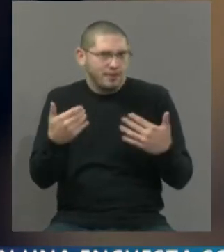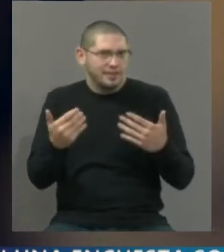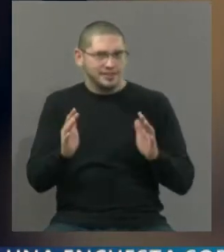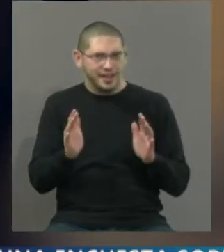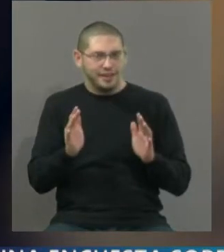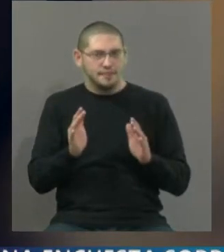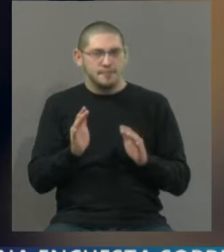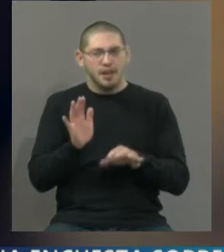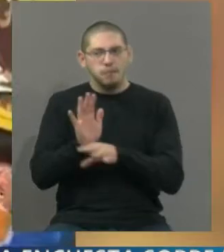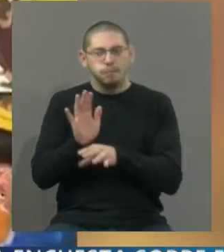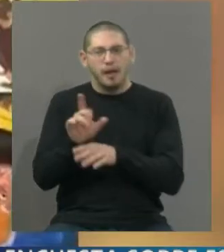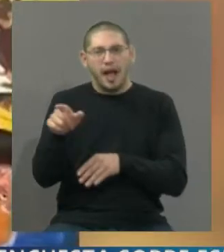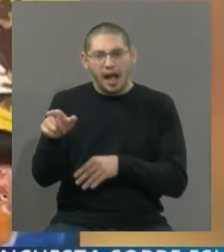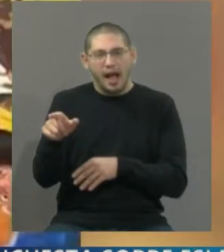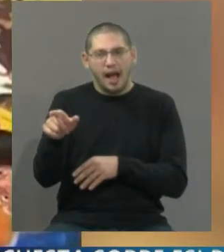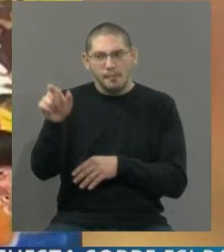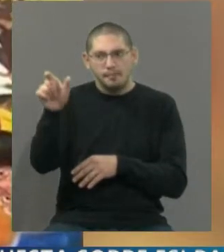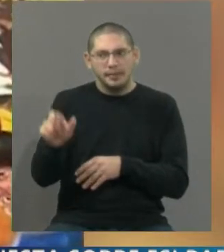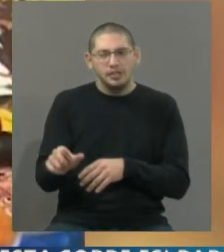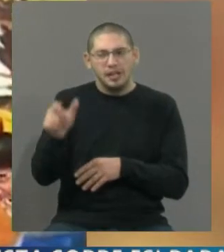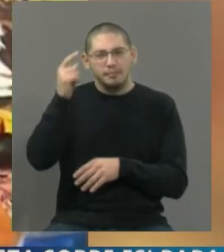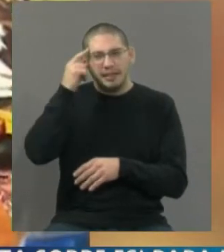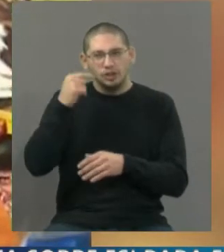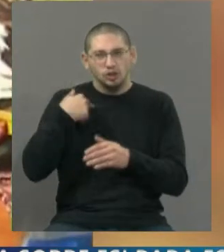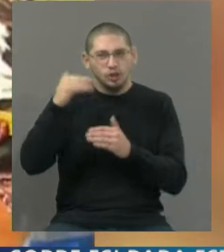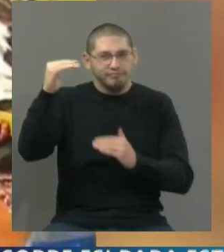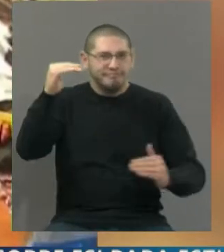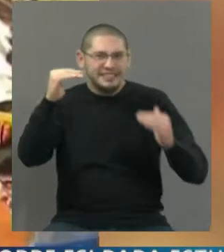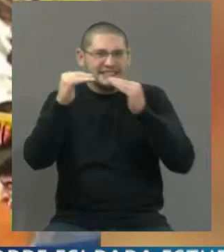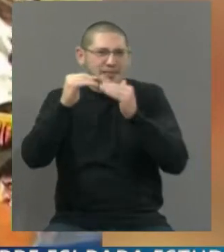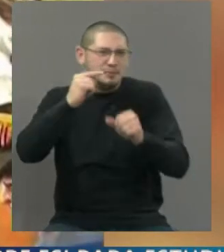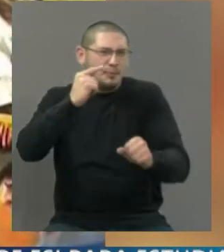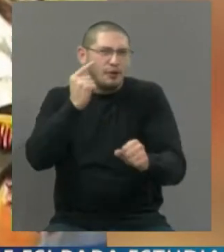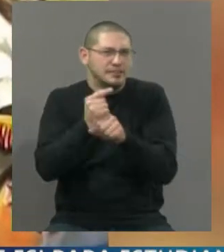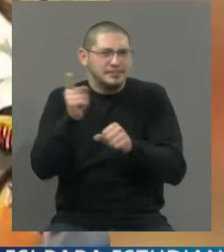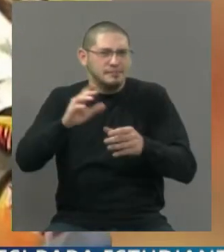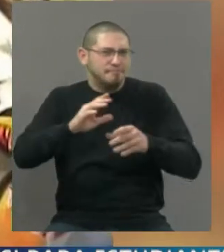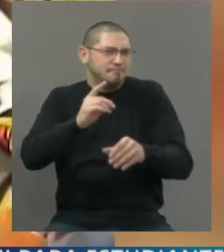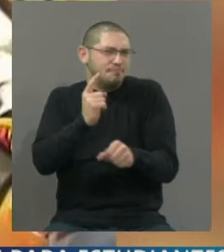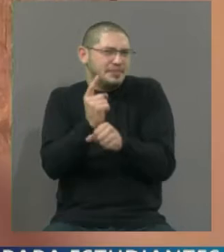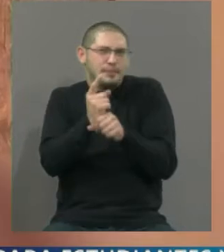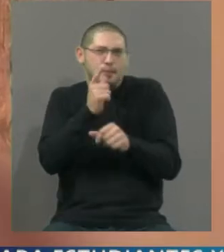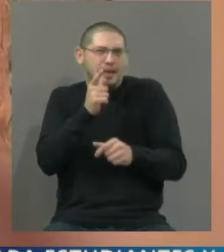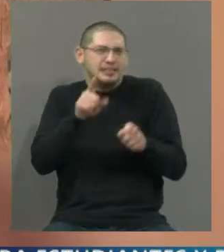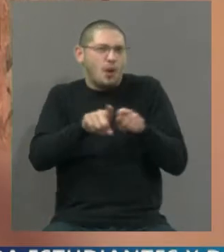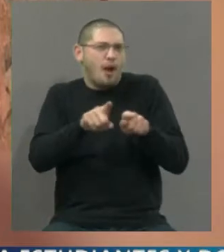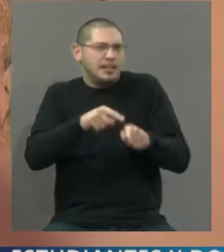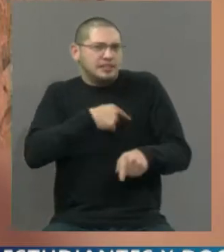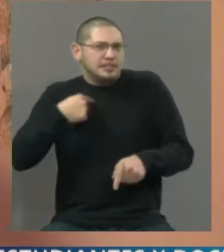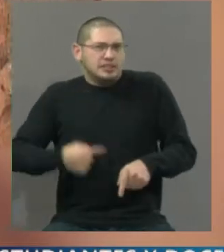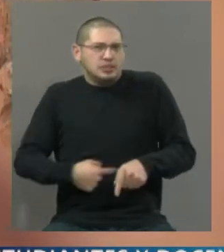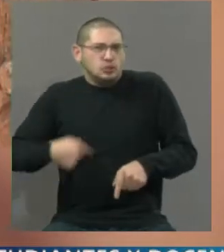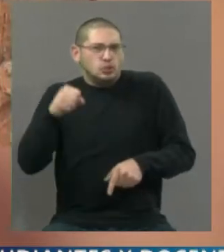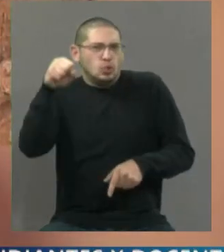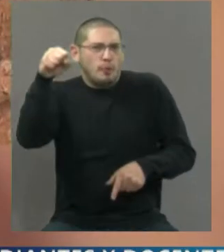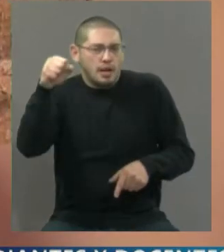poco más alcanzables para esta historia que a nosotros nos contaban, que era como unos tipos Superman, ¿viste? Y vos decís, bueno,